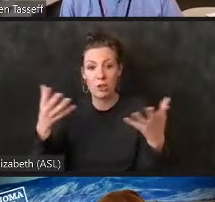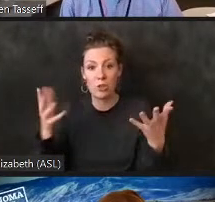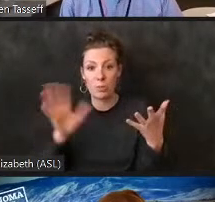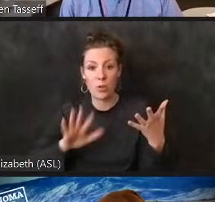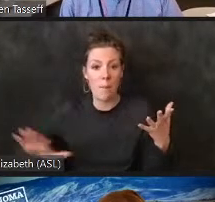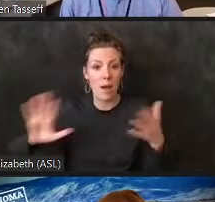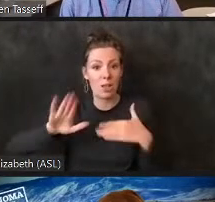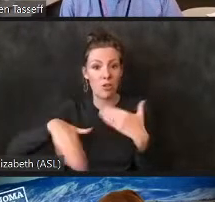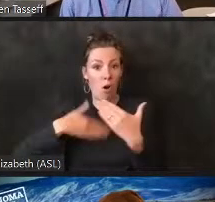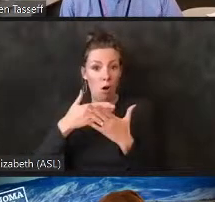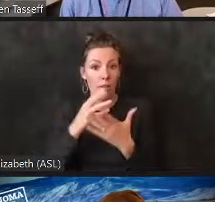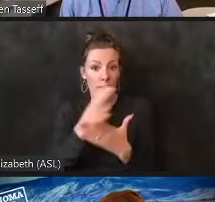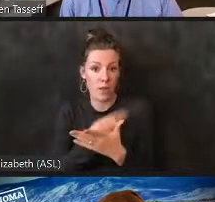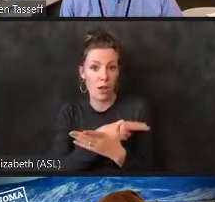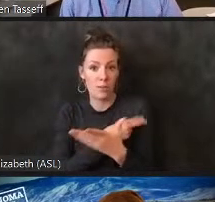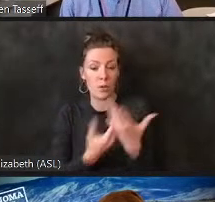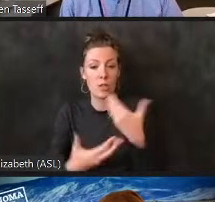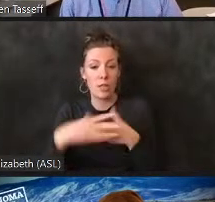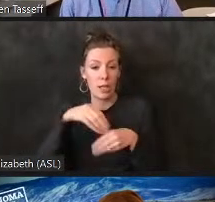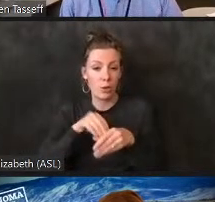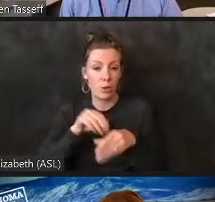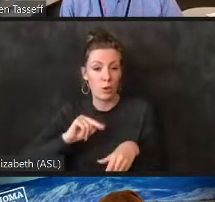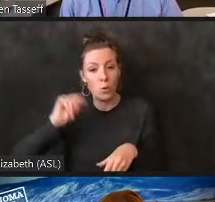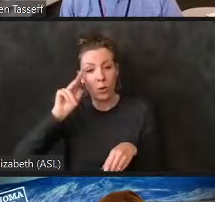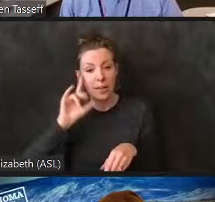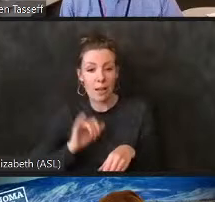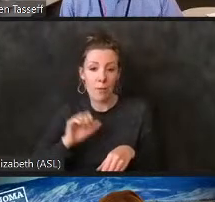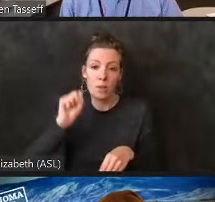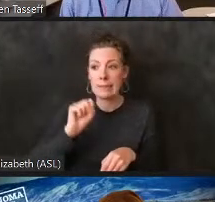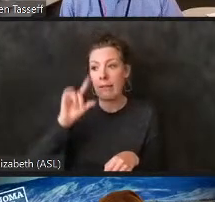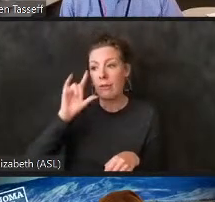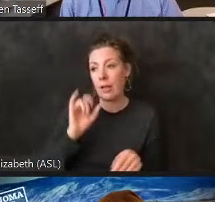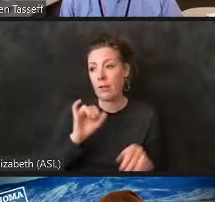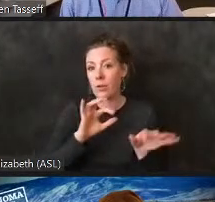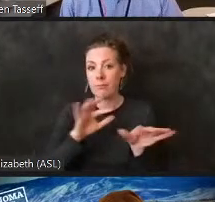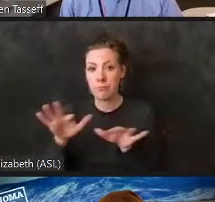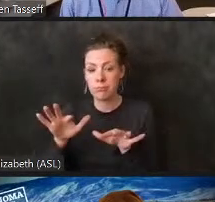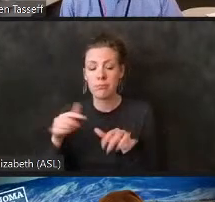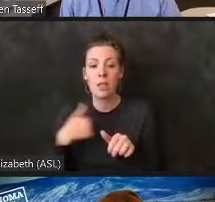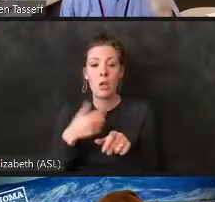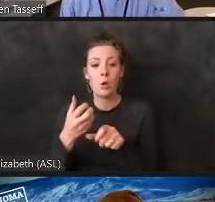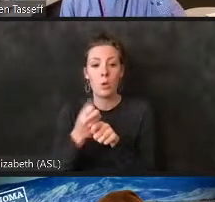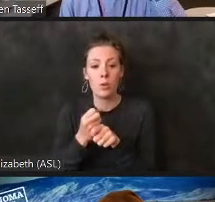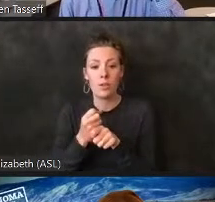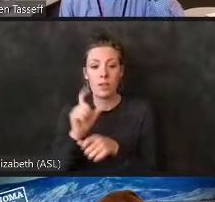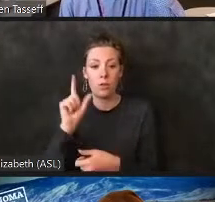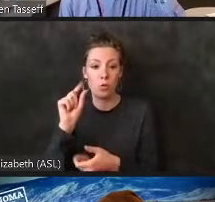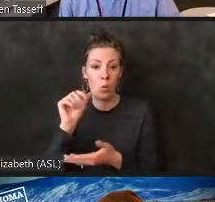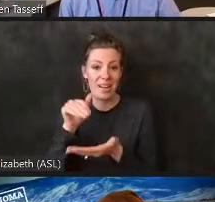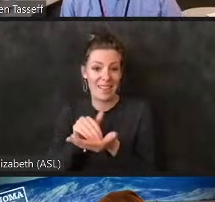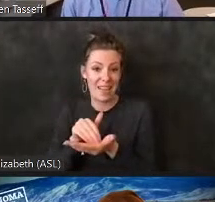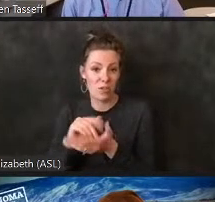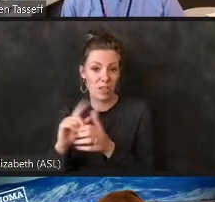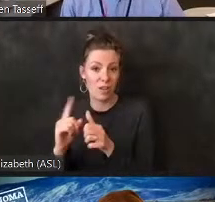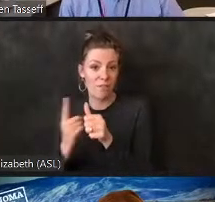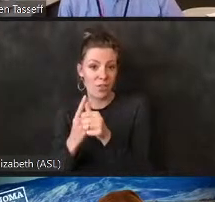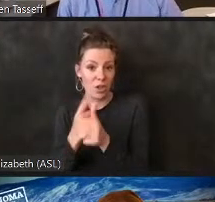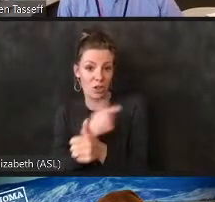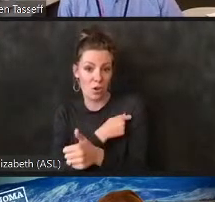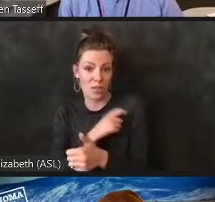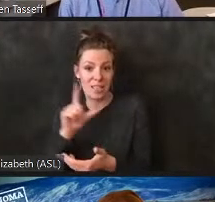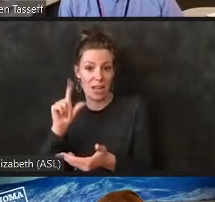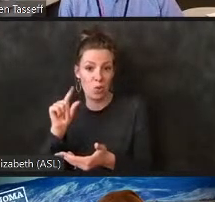años. Northern California, Southern California, and we received 20,000 first dose. Y recibimos